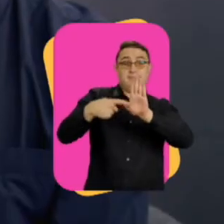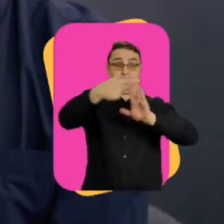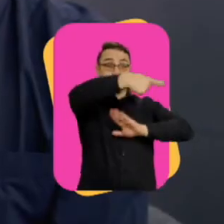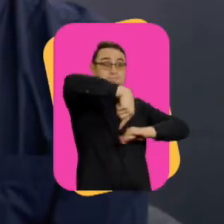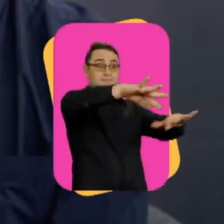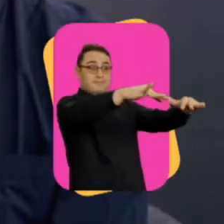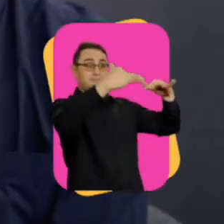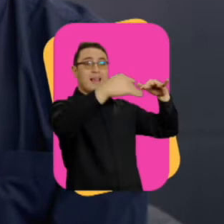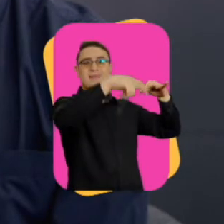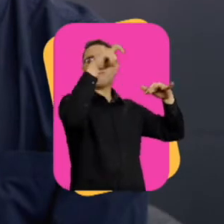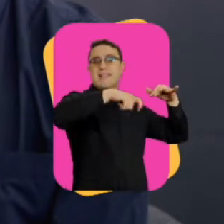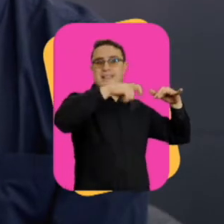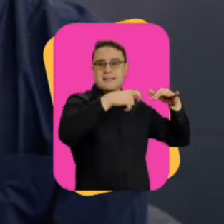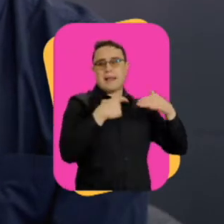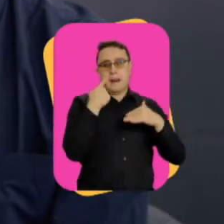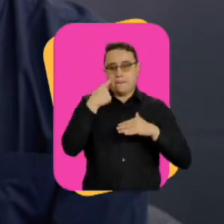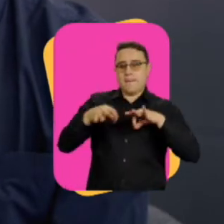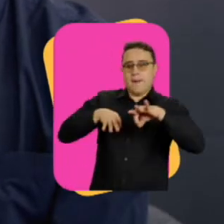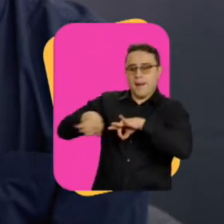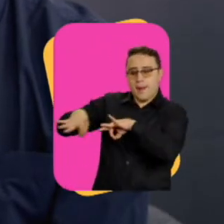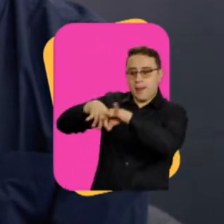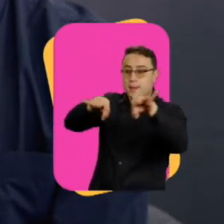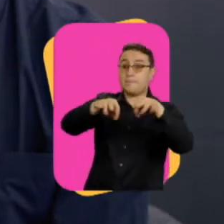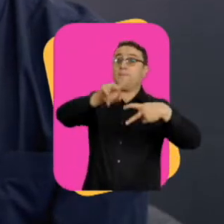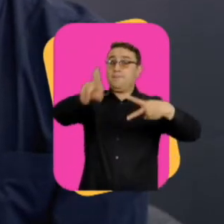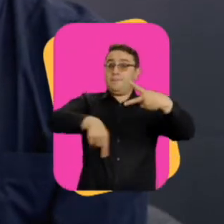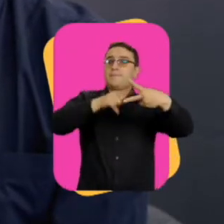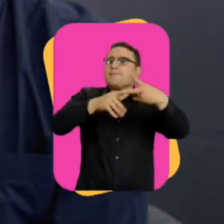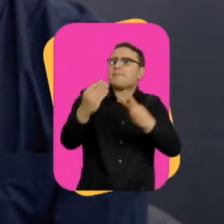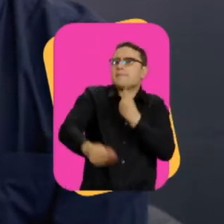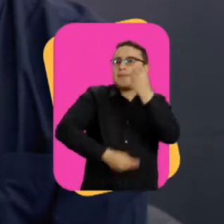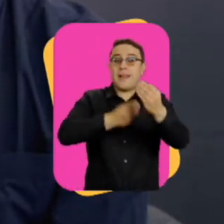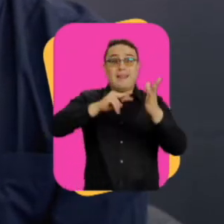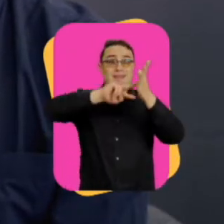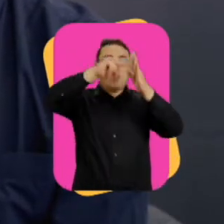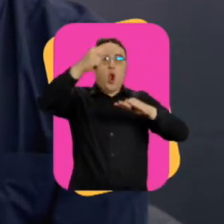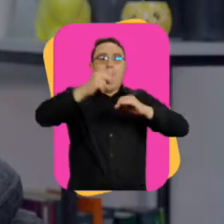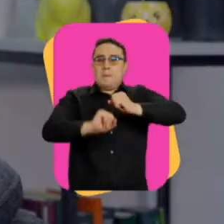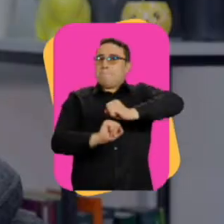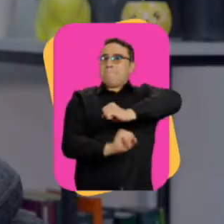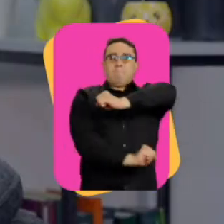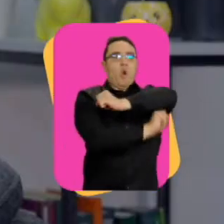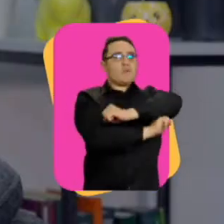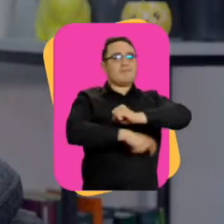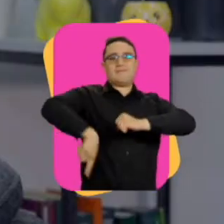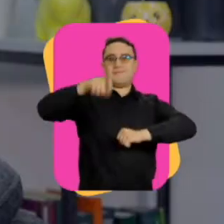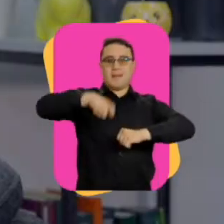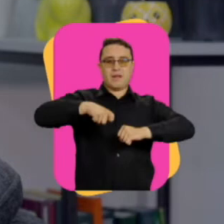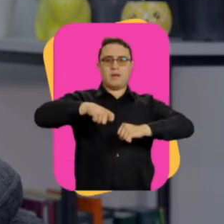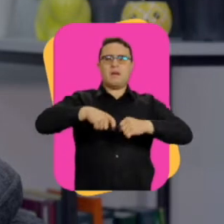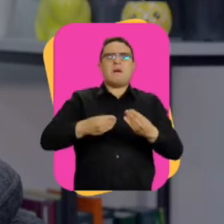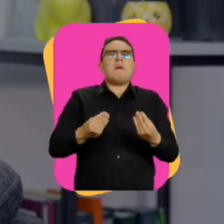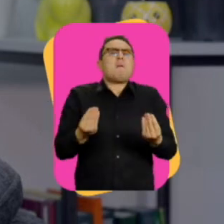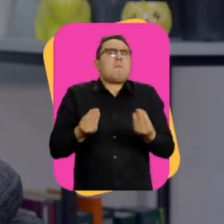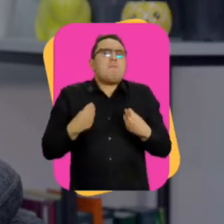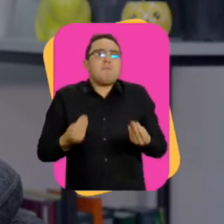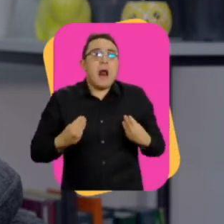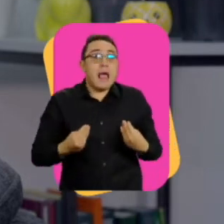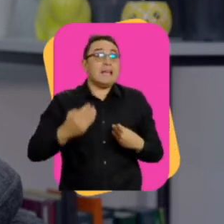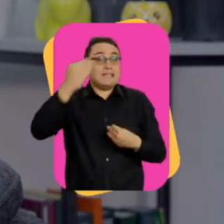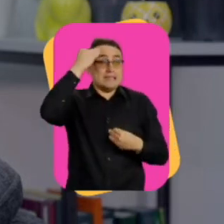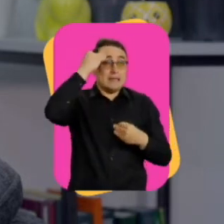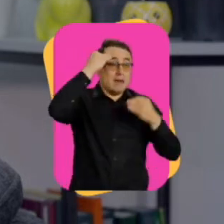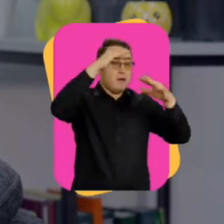audiencias. Adicionalmente, tuvimos que hacer un refuerzo en materia tecnológica muy importante para poder responder definitivamente a todas